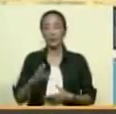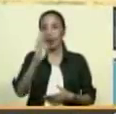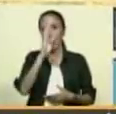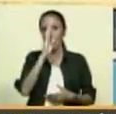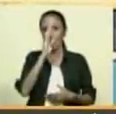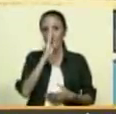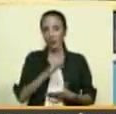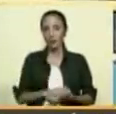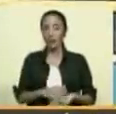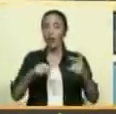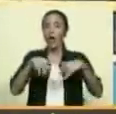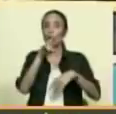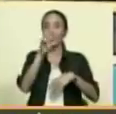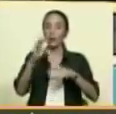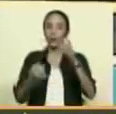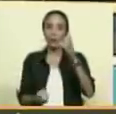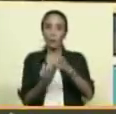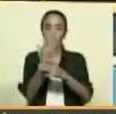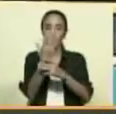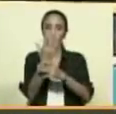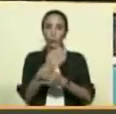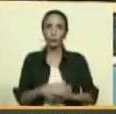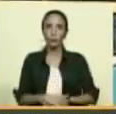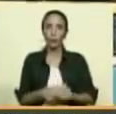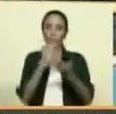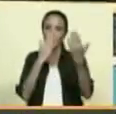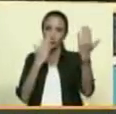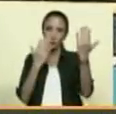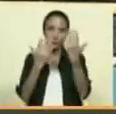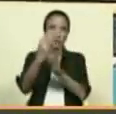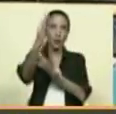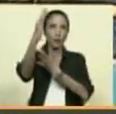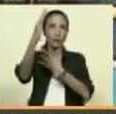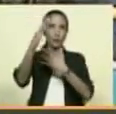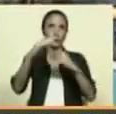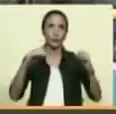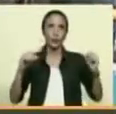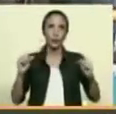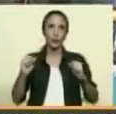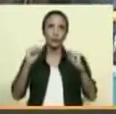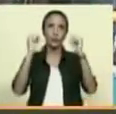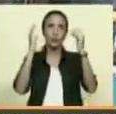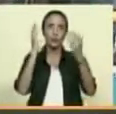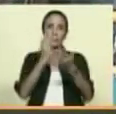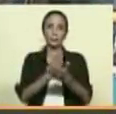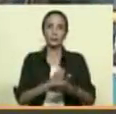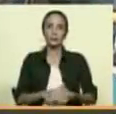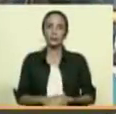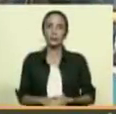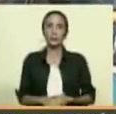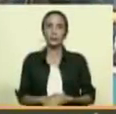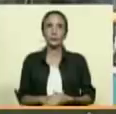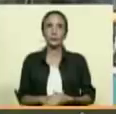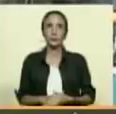Barinas, el 20 de mayo diremos ¡hasta la victoria siempre!